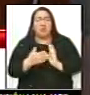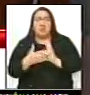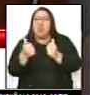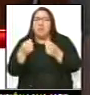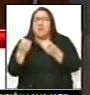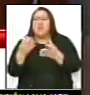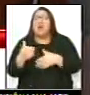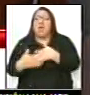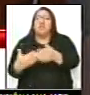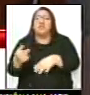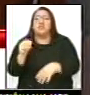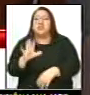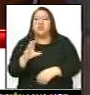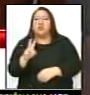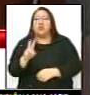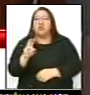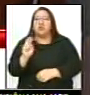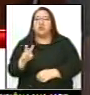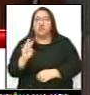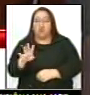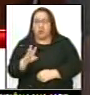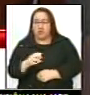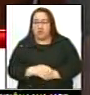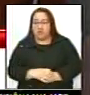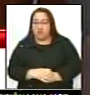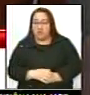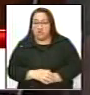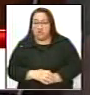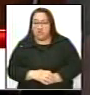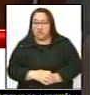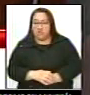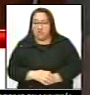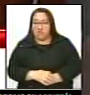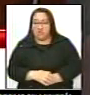cláusula 5.2.2.4.